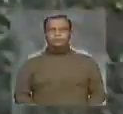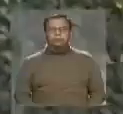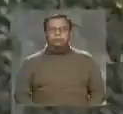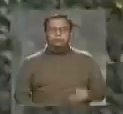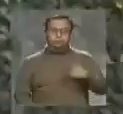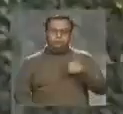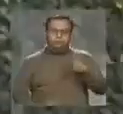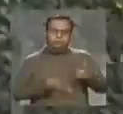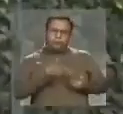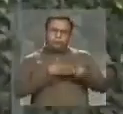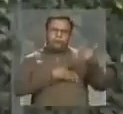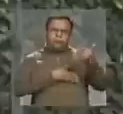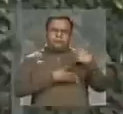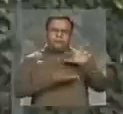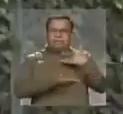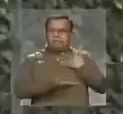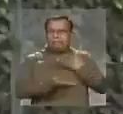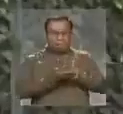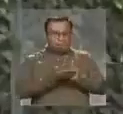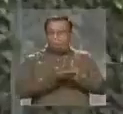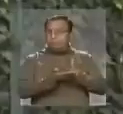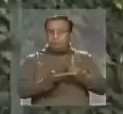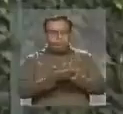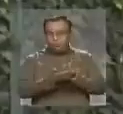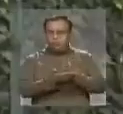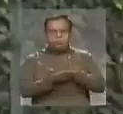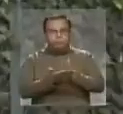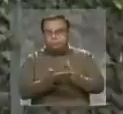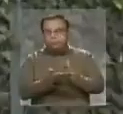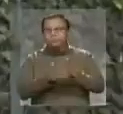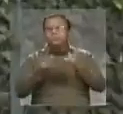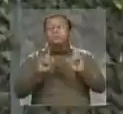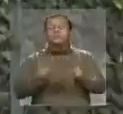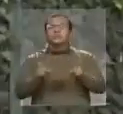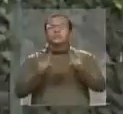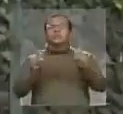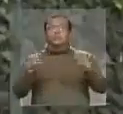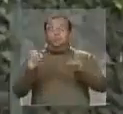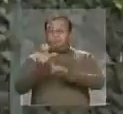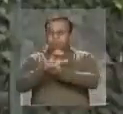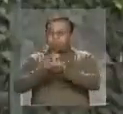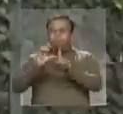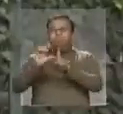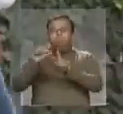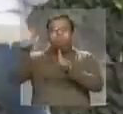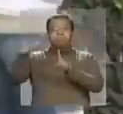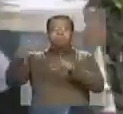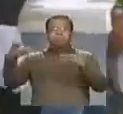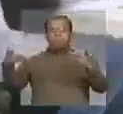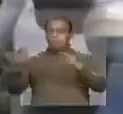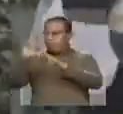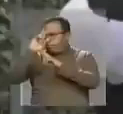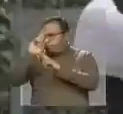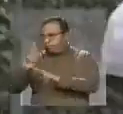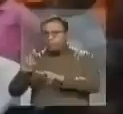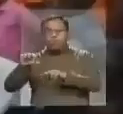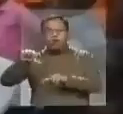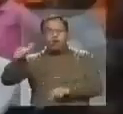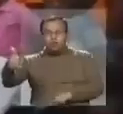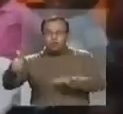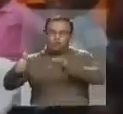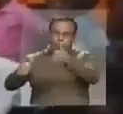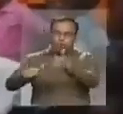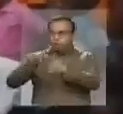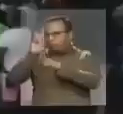Empecé con muchos tropiezos en mi vida, porque pues venía con una cultura que era de respeto hacia los demás,